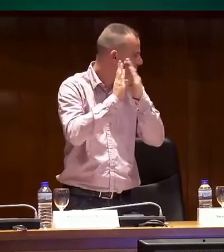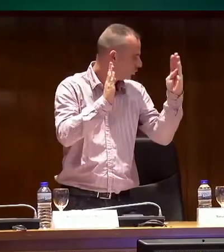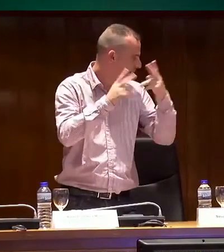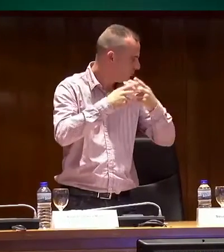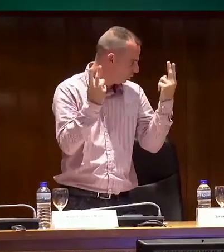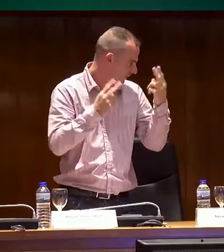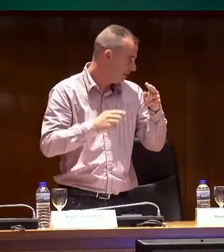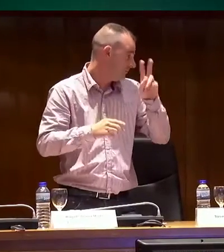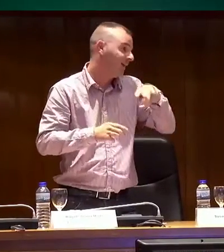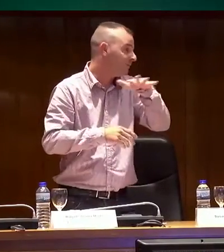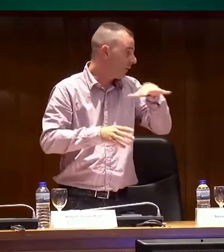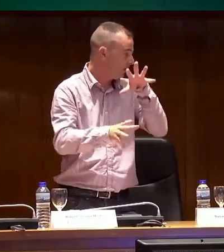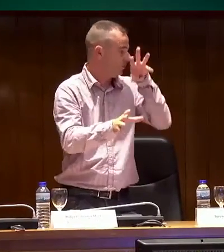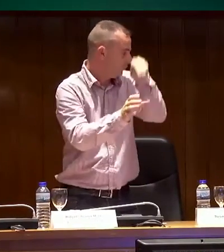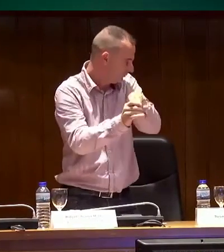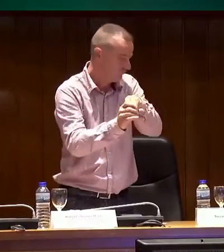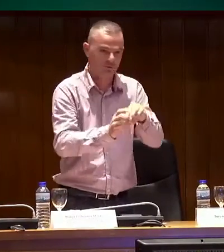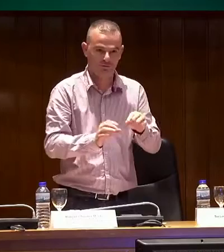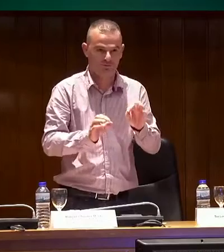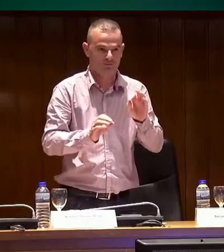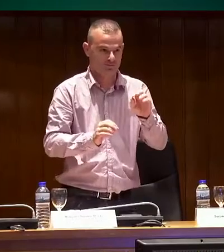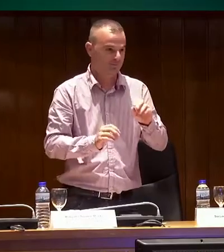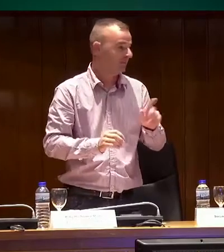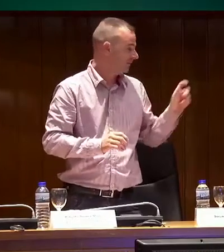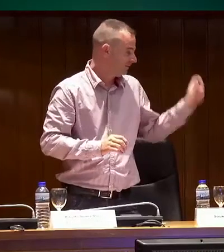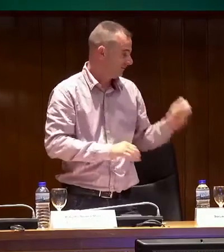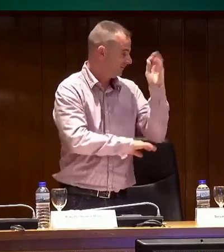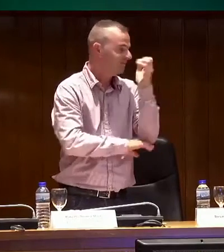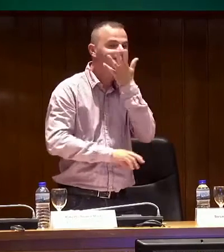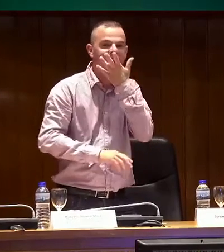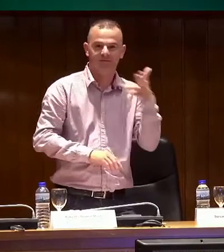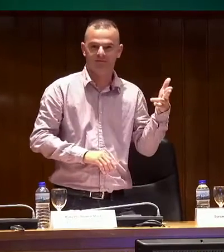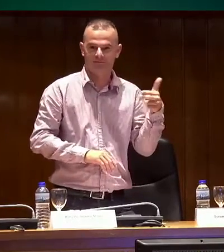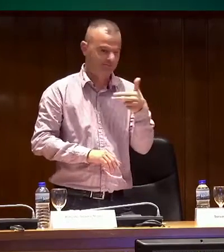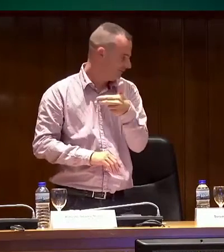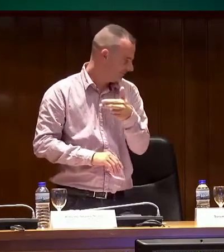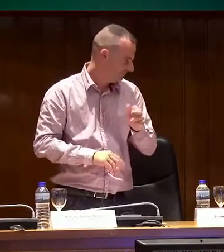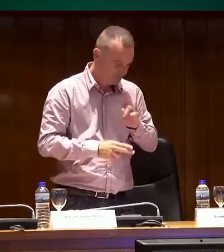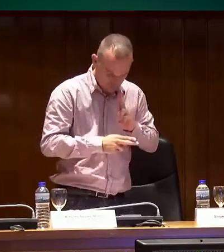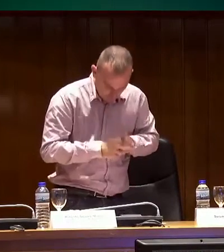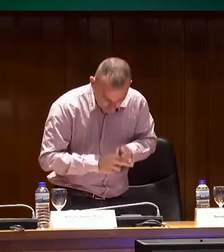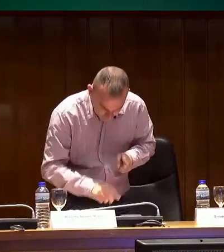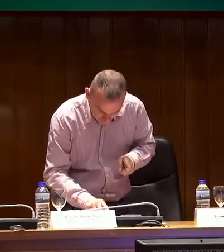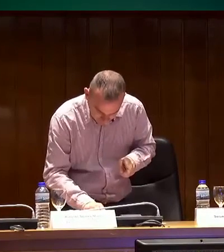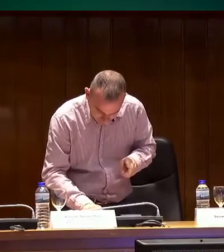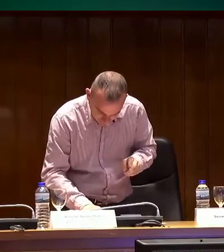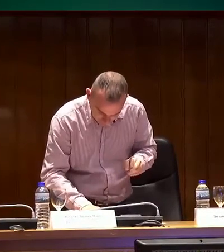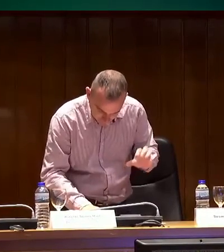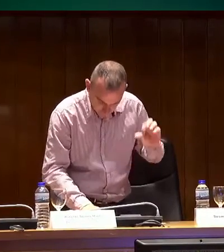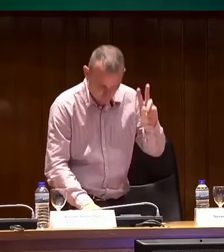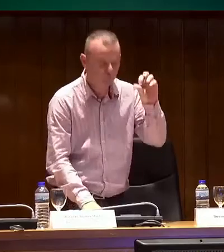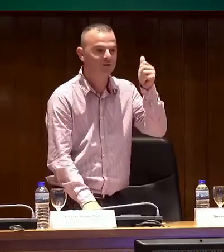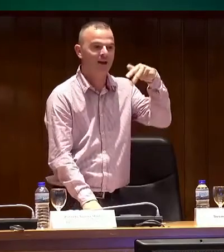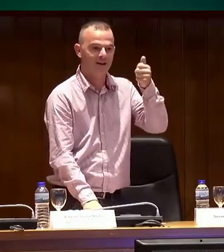sobre la lengua de signos en las bibliotecas públicas. ¿Son las bibliotecas españolas inclusivas? Ella es